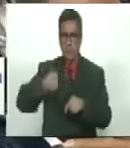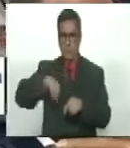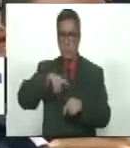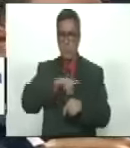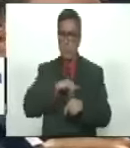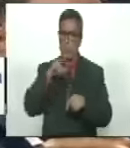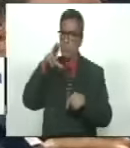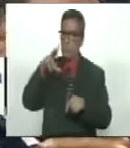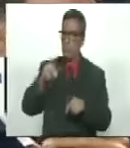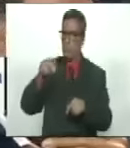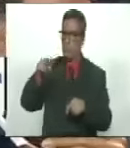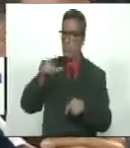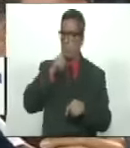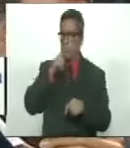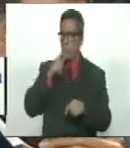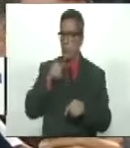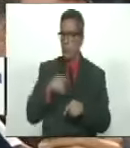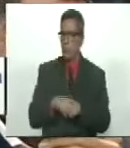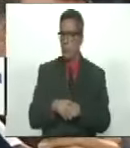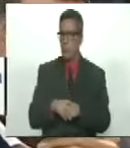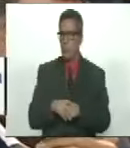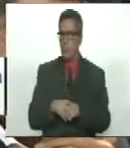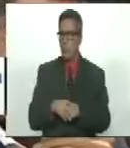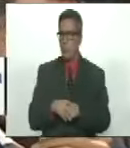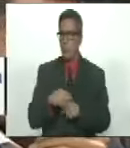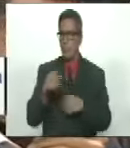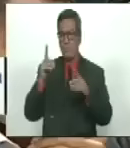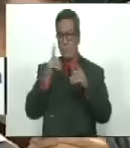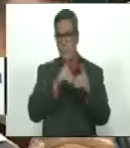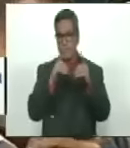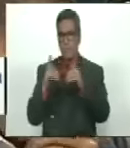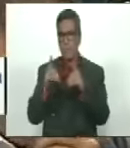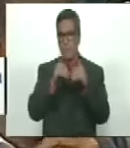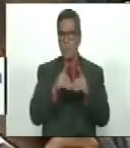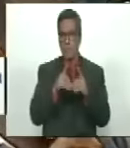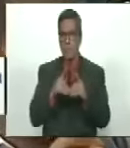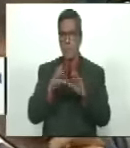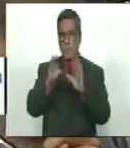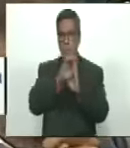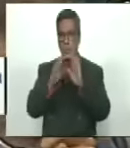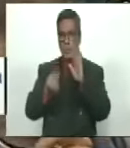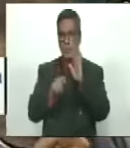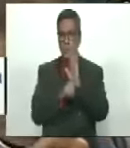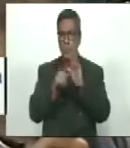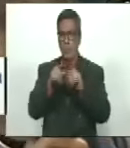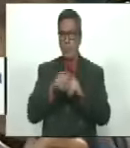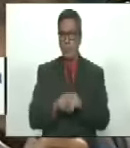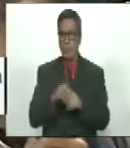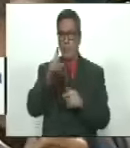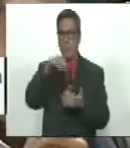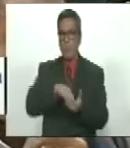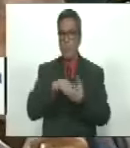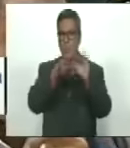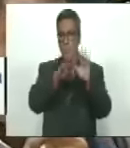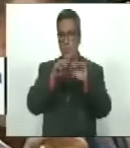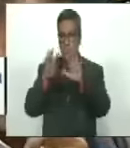en vano, cuando se discutió en la Constituyente en